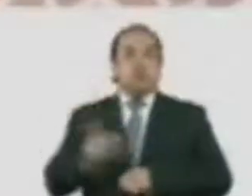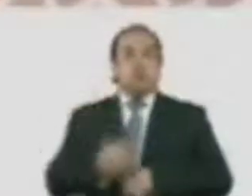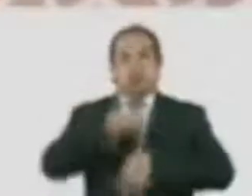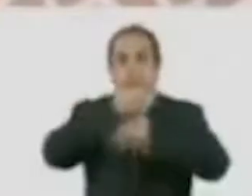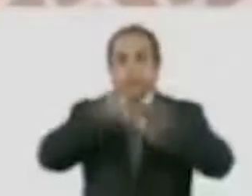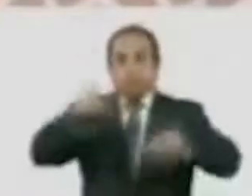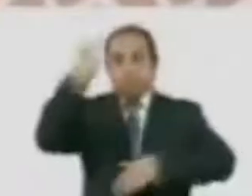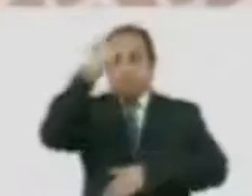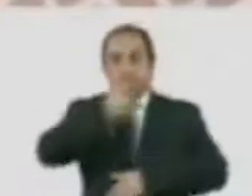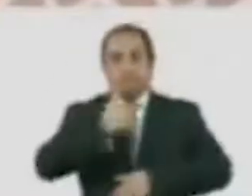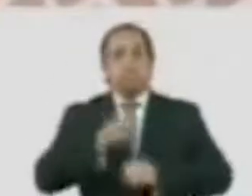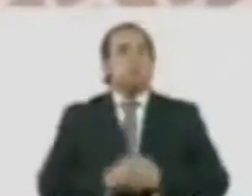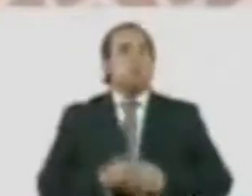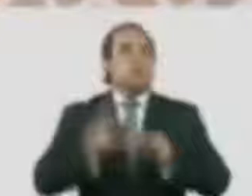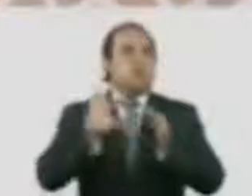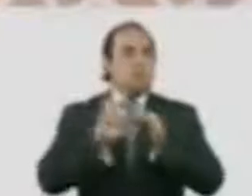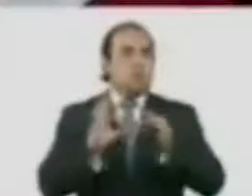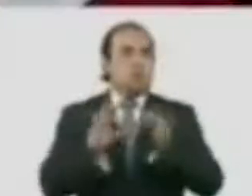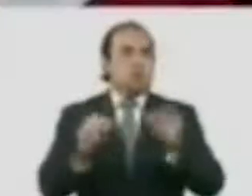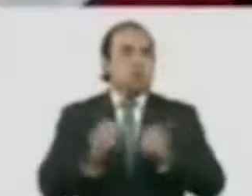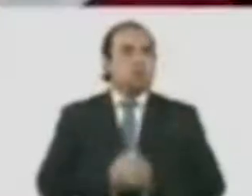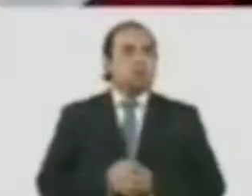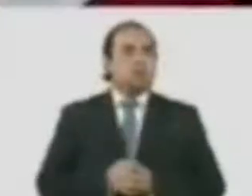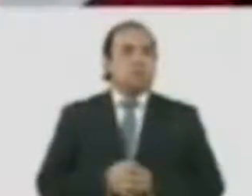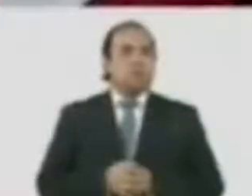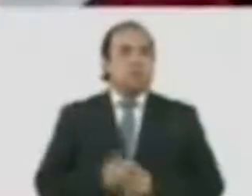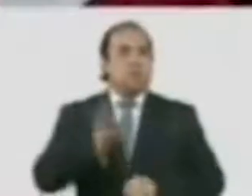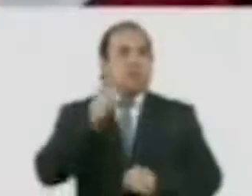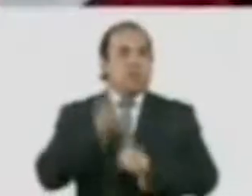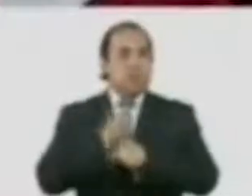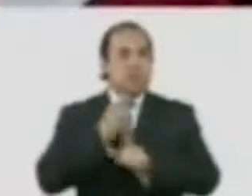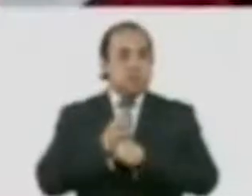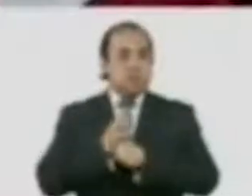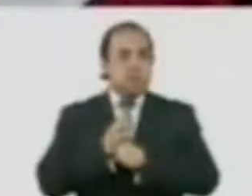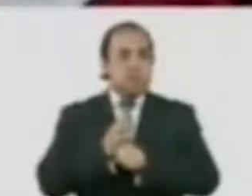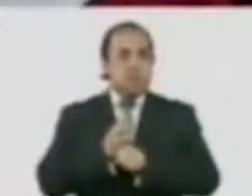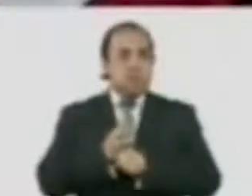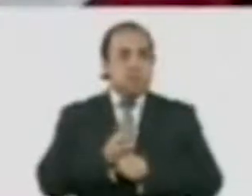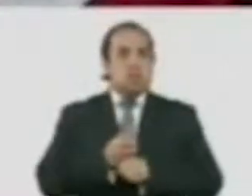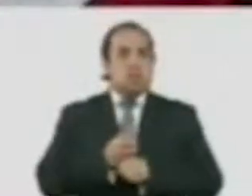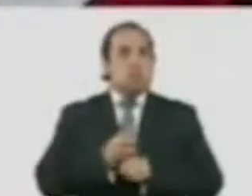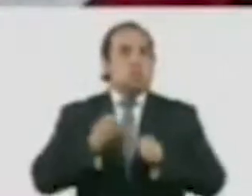noche hablando del reporte, del tercer reporte de DNB.